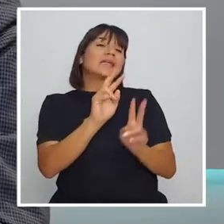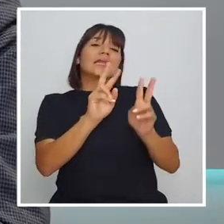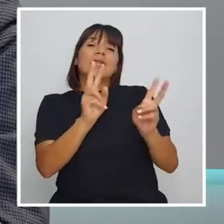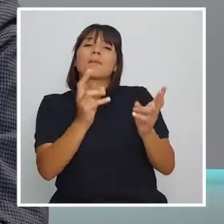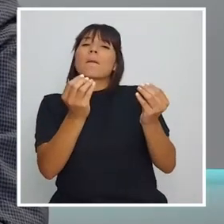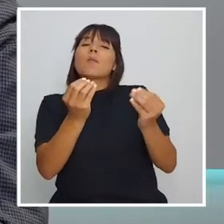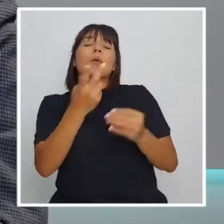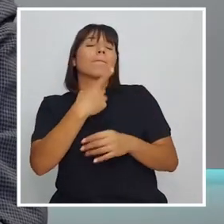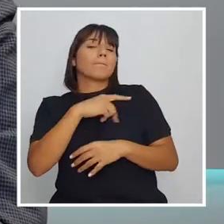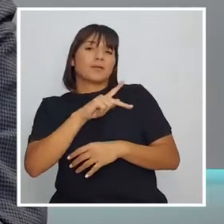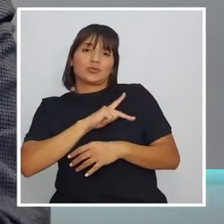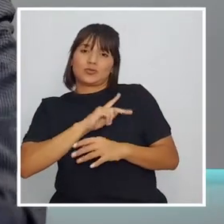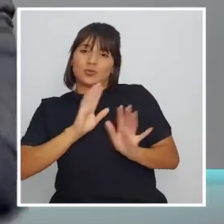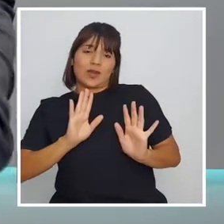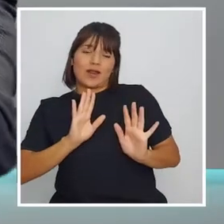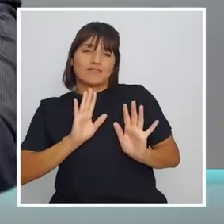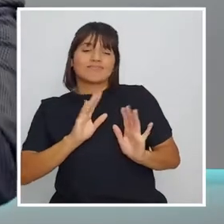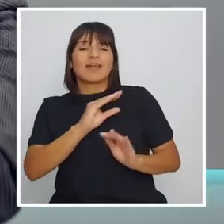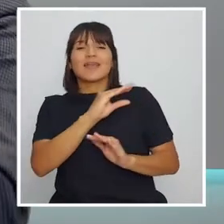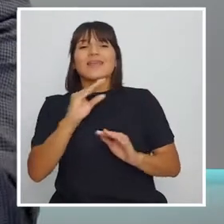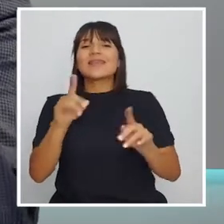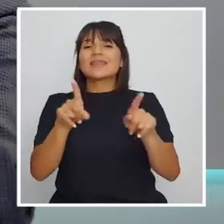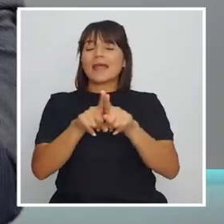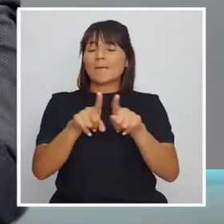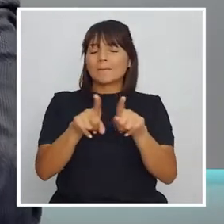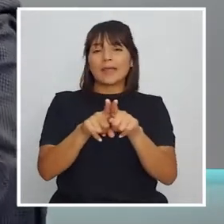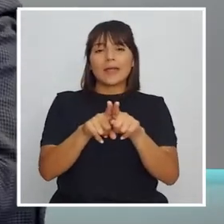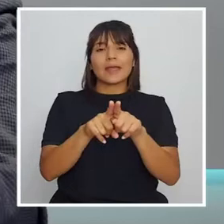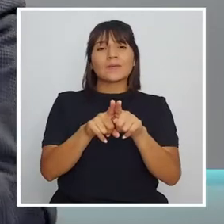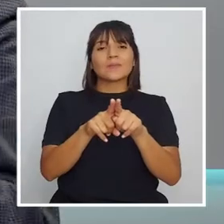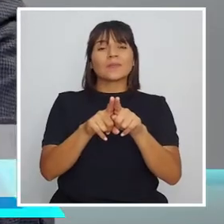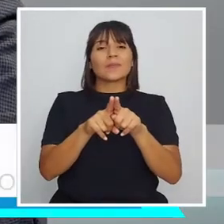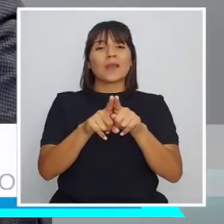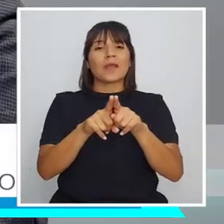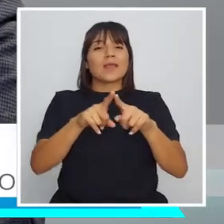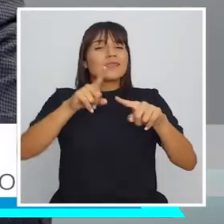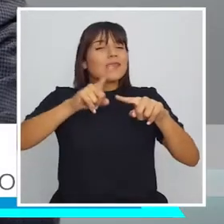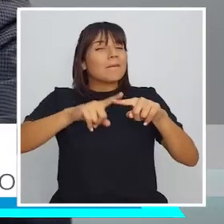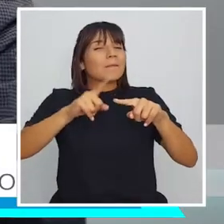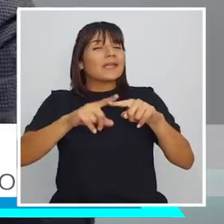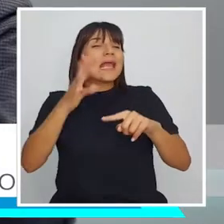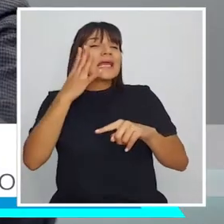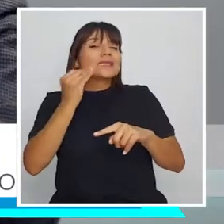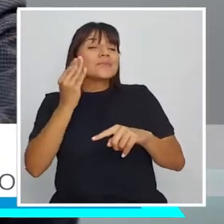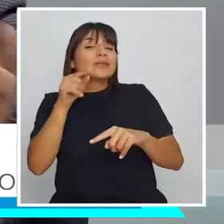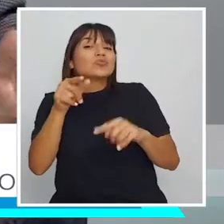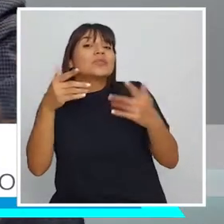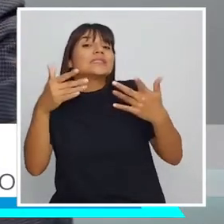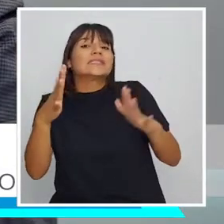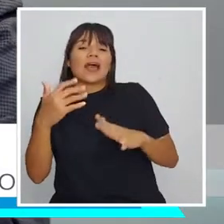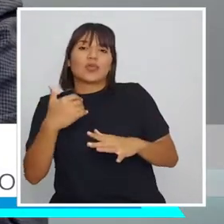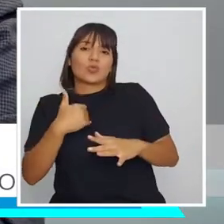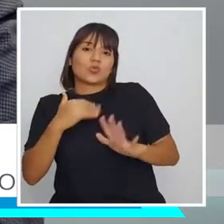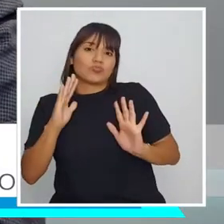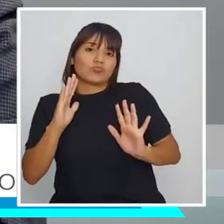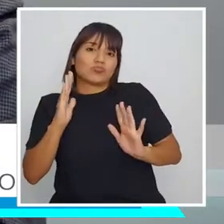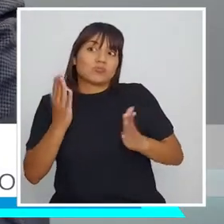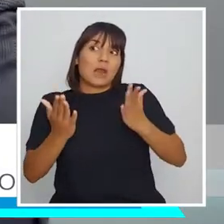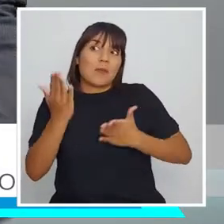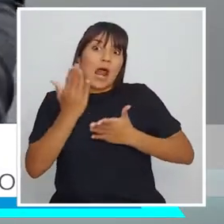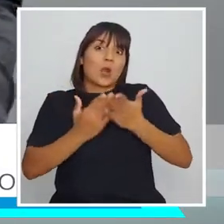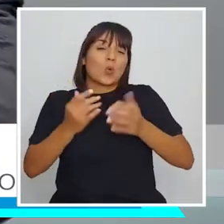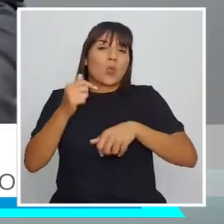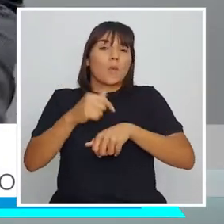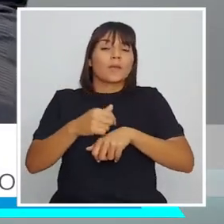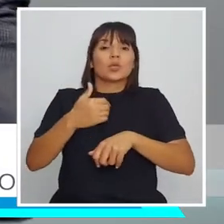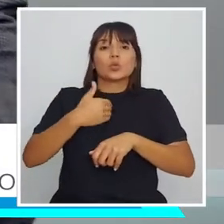que además también pasa, Andrés, por las experiencias que yo haya tenido, ¿verdad? De repente en un momento tuve tal vez una tarjeta de débito y